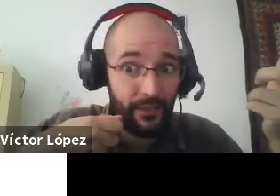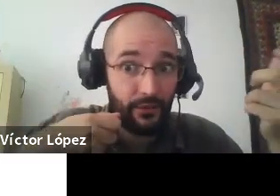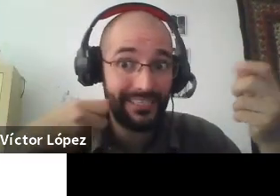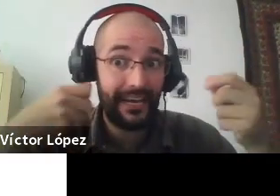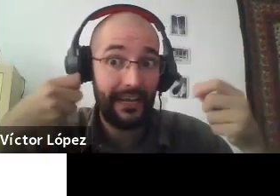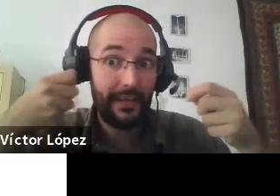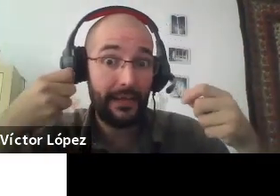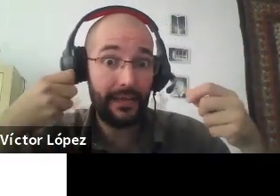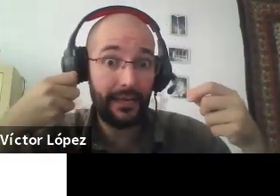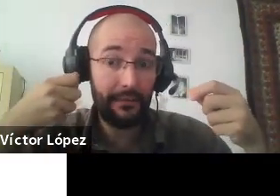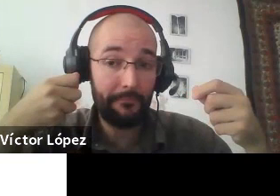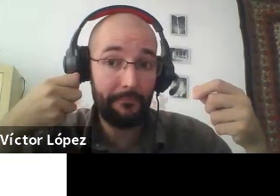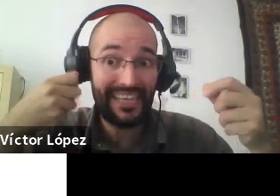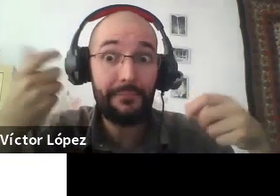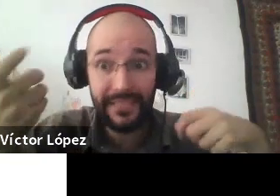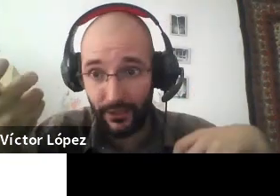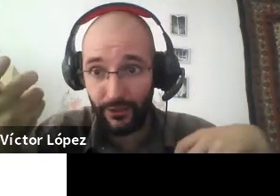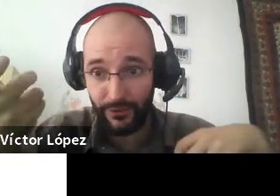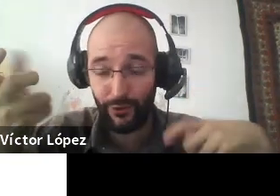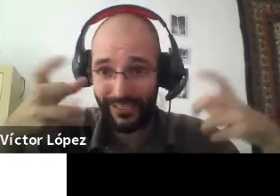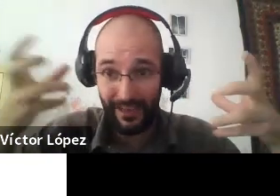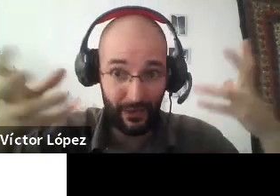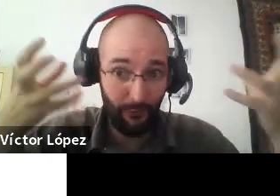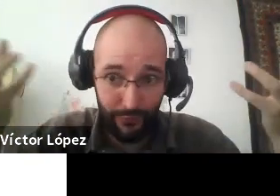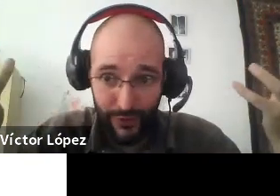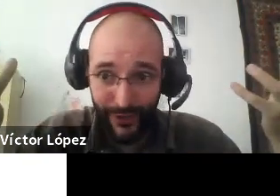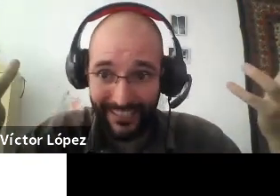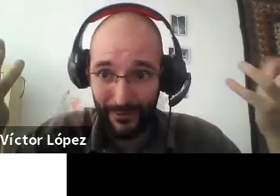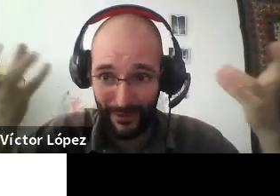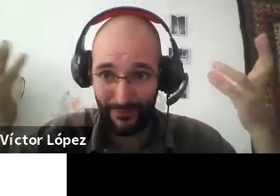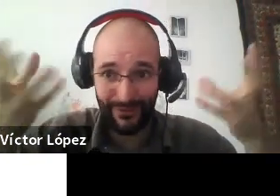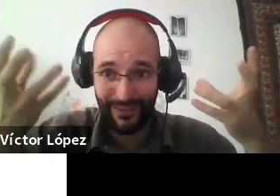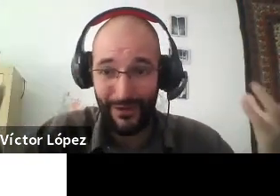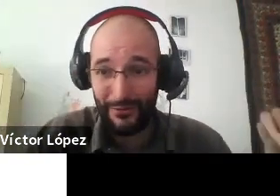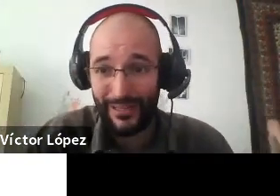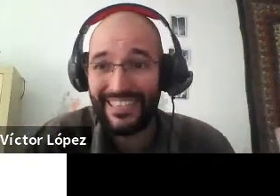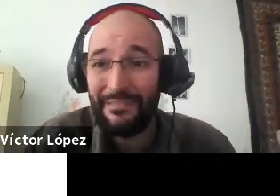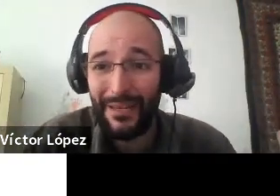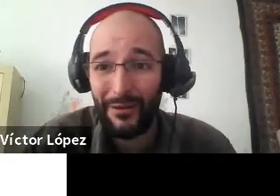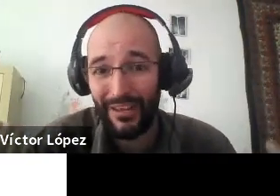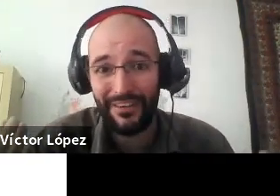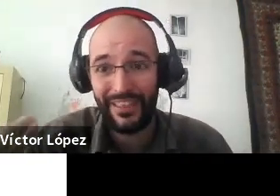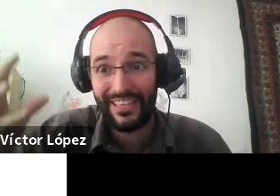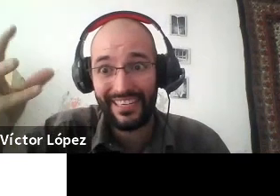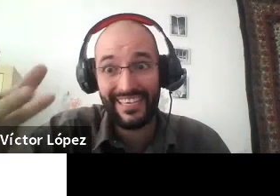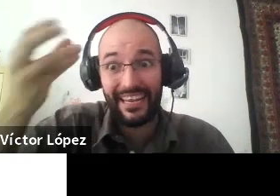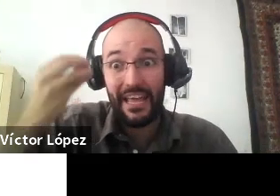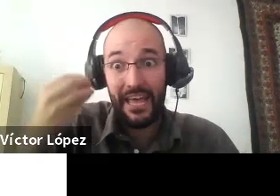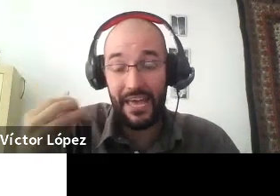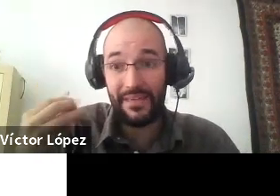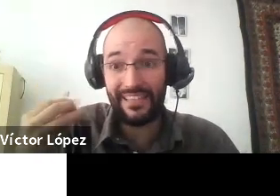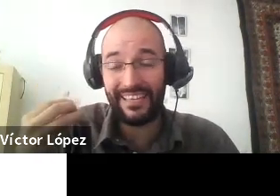está haciendo? ¿Está emitiendo? Entonces había confusiones, por ejemplo, con algo tan simple como la diferencia entre